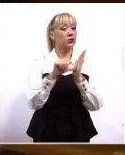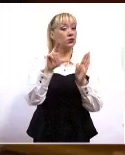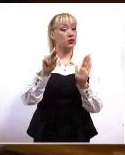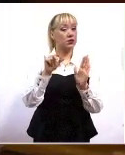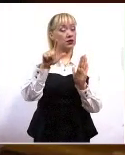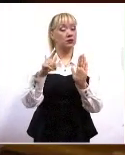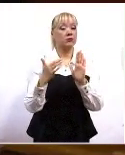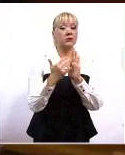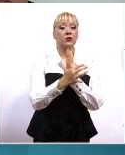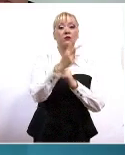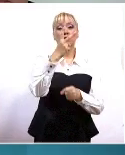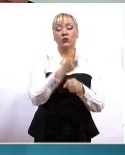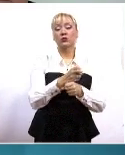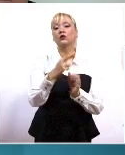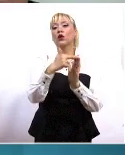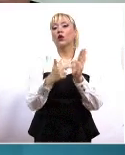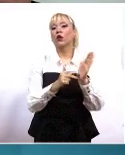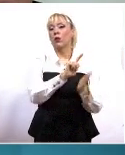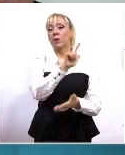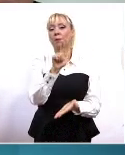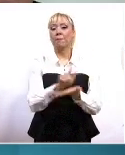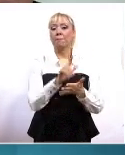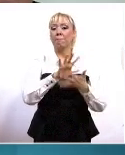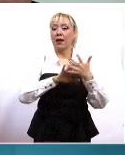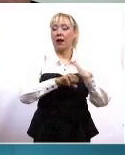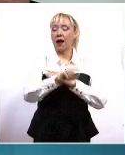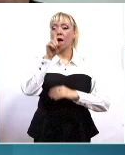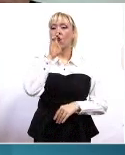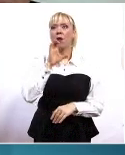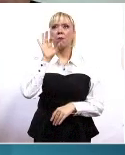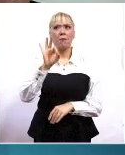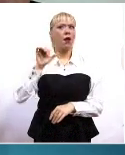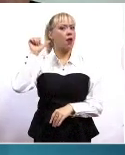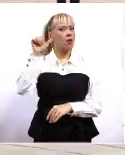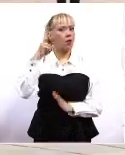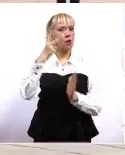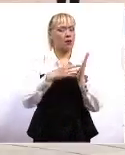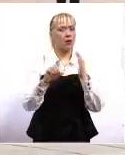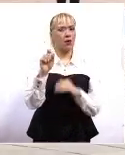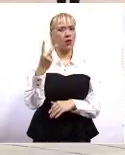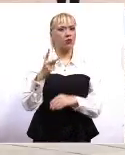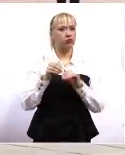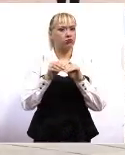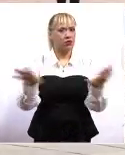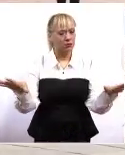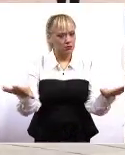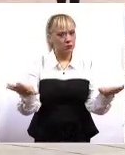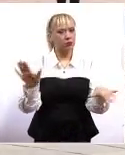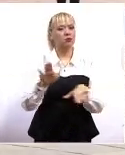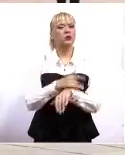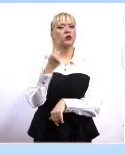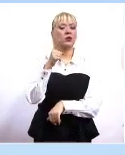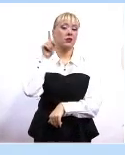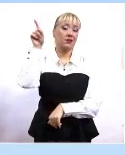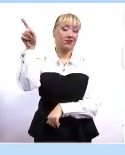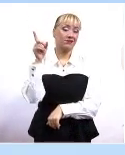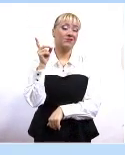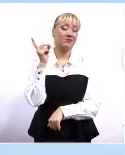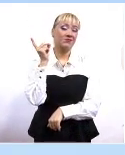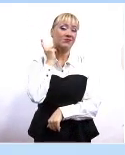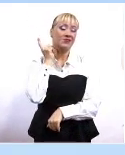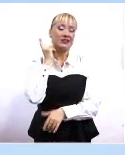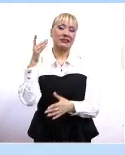párrafo segundo del Código Penal de Aguascalientes, publicado en abril de 2022, pues determinó que el Congreso de ese estado